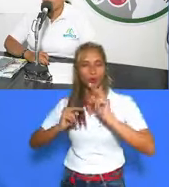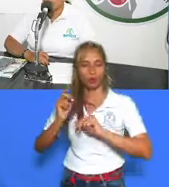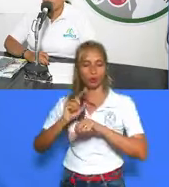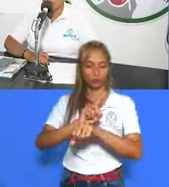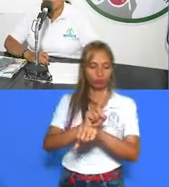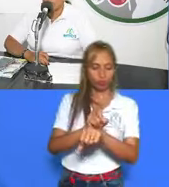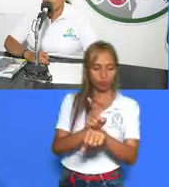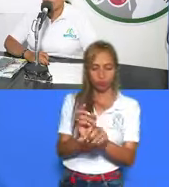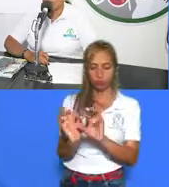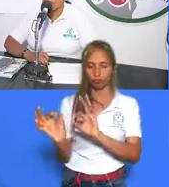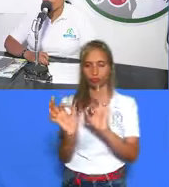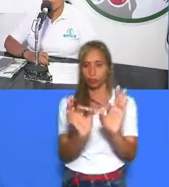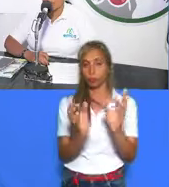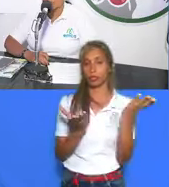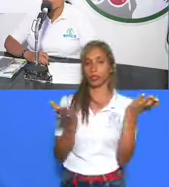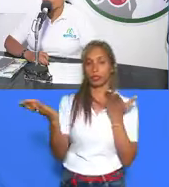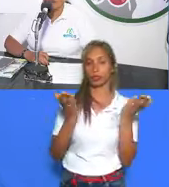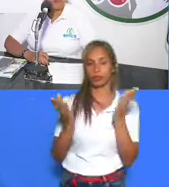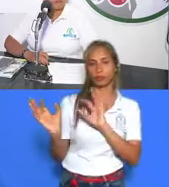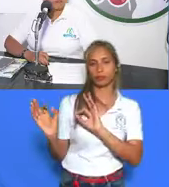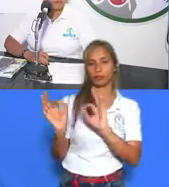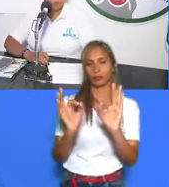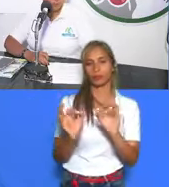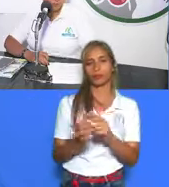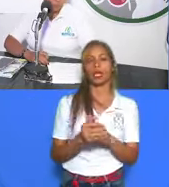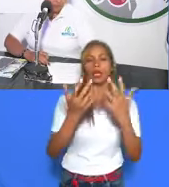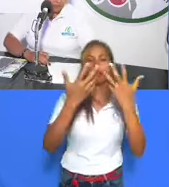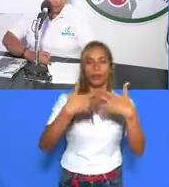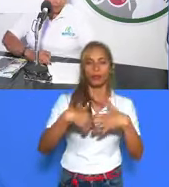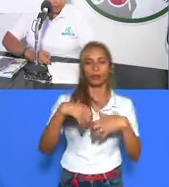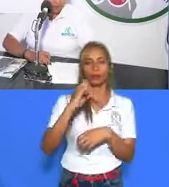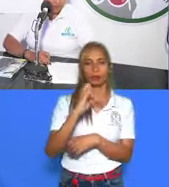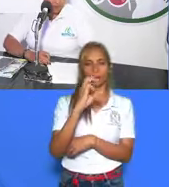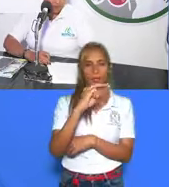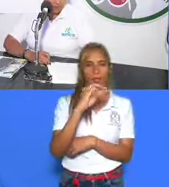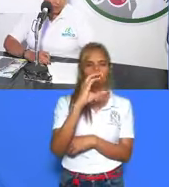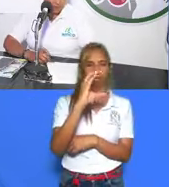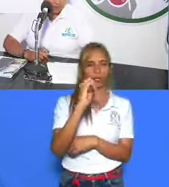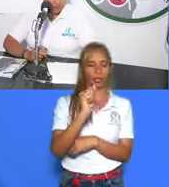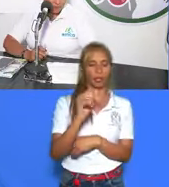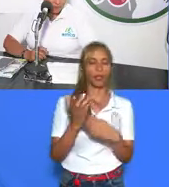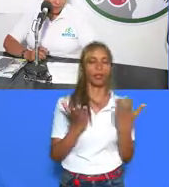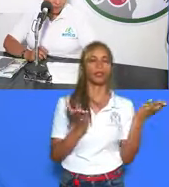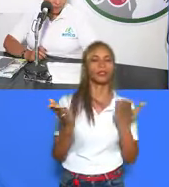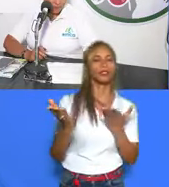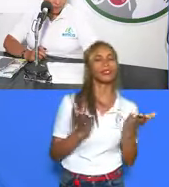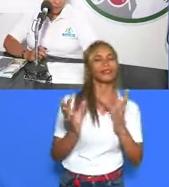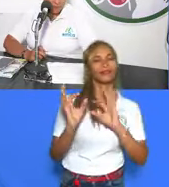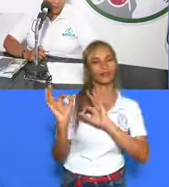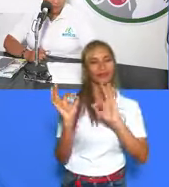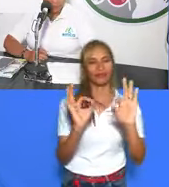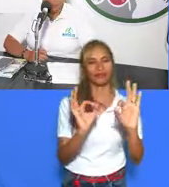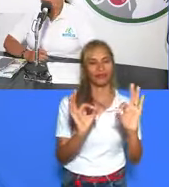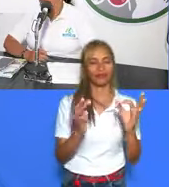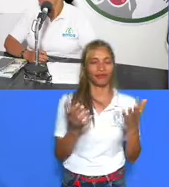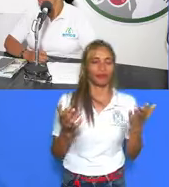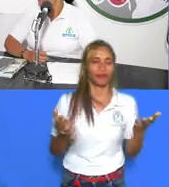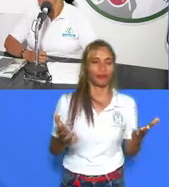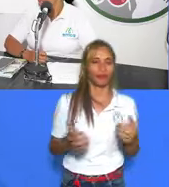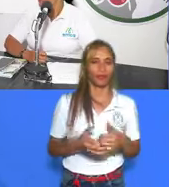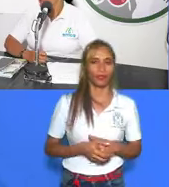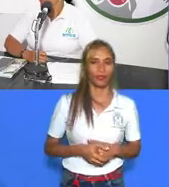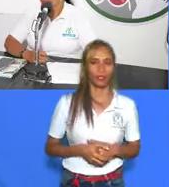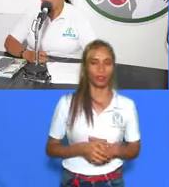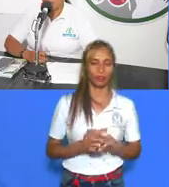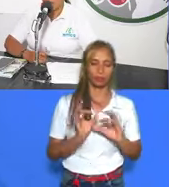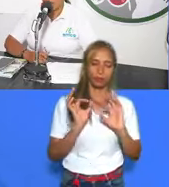excelente servicio. Por un lado, Empresas Públicas de Calarcá prestando el servicio de calidad, desde la misma calidad,